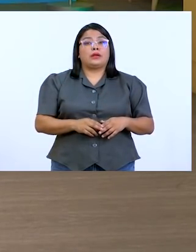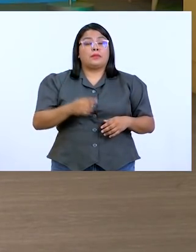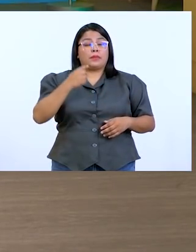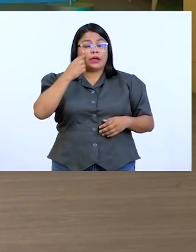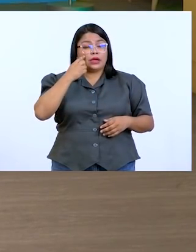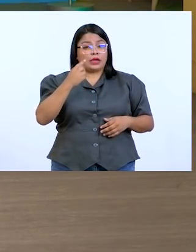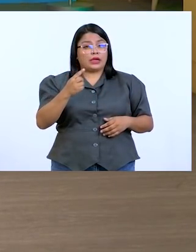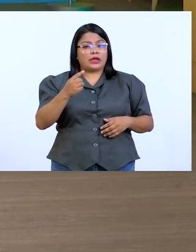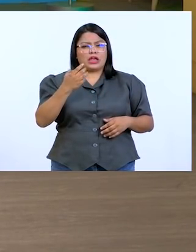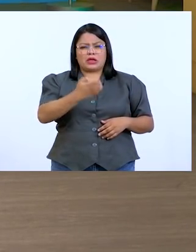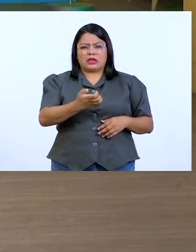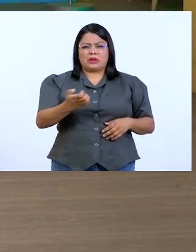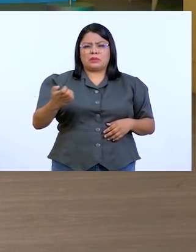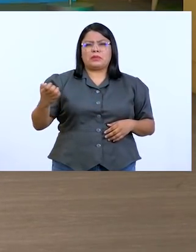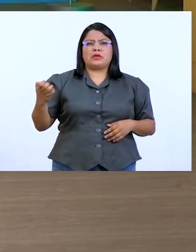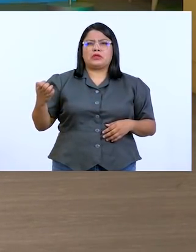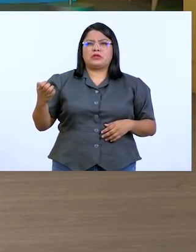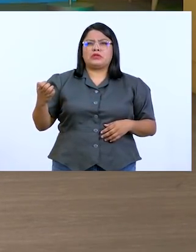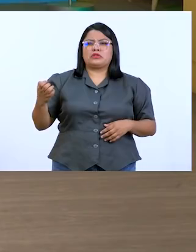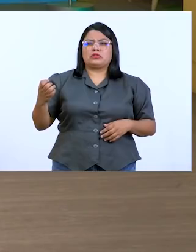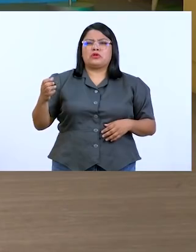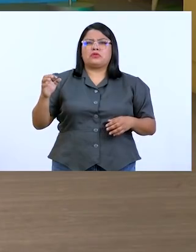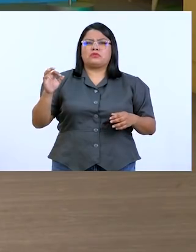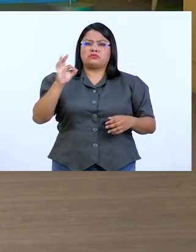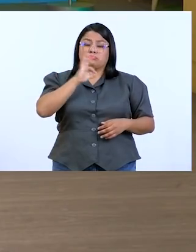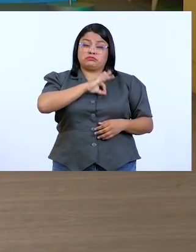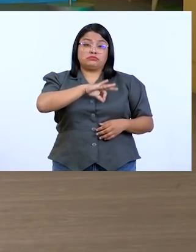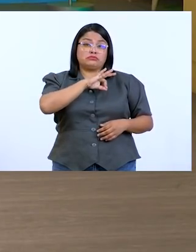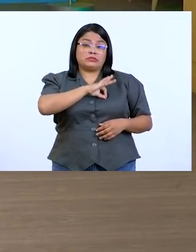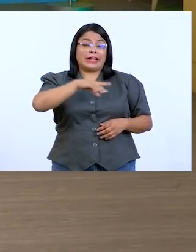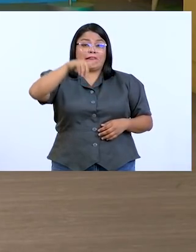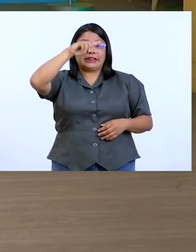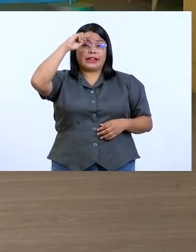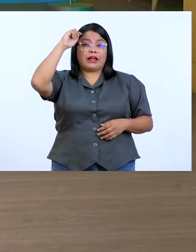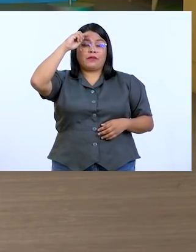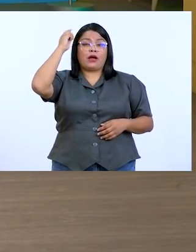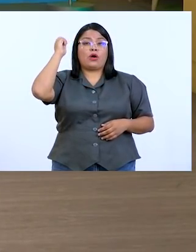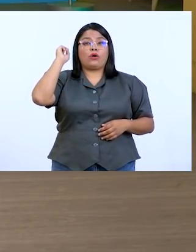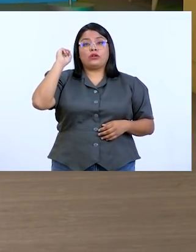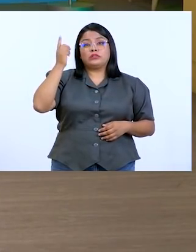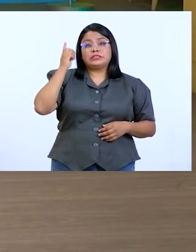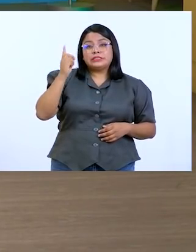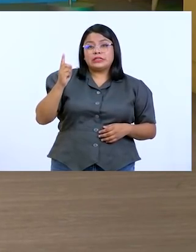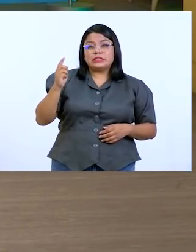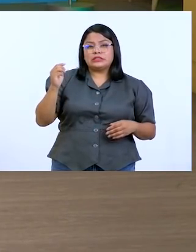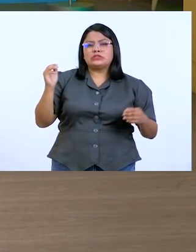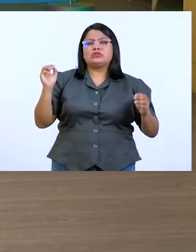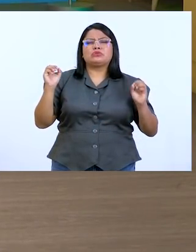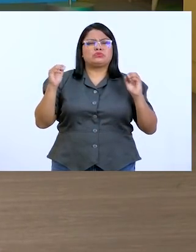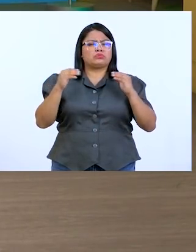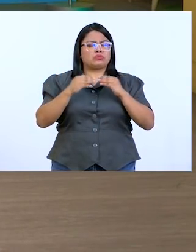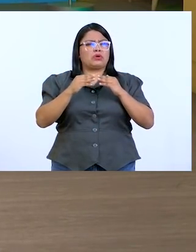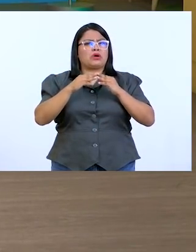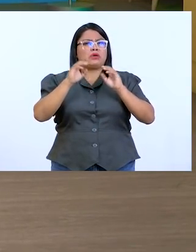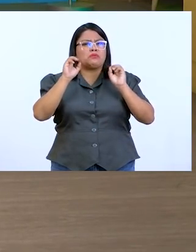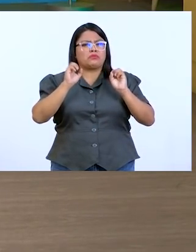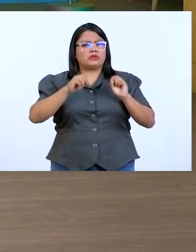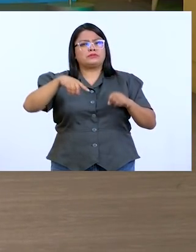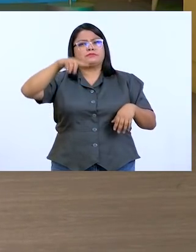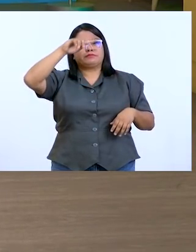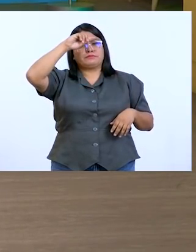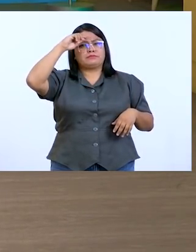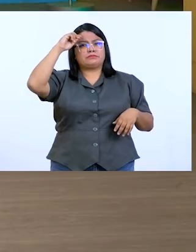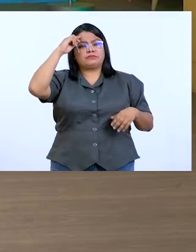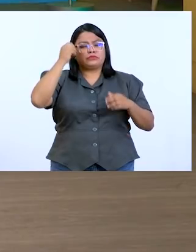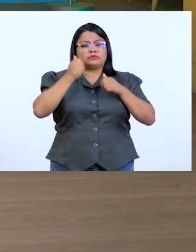al contrario, verlo como un elemento que va a enriquecer nuestro trabajo docente y que además nos permitirá